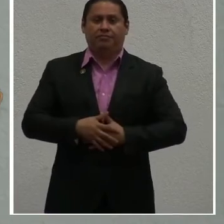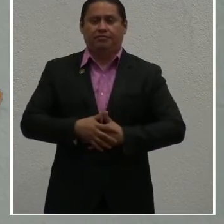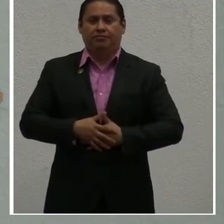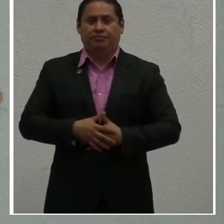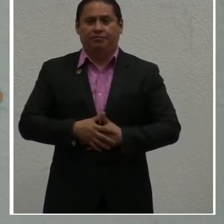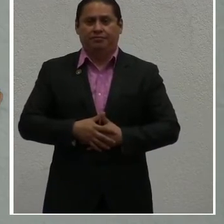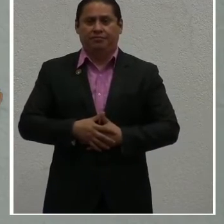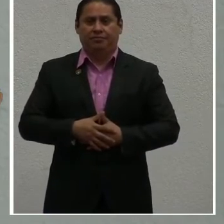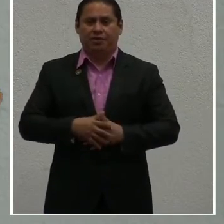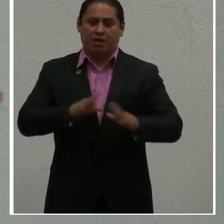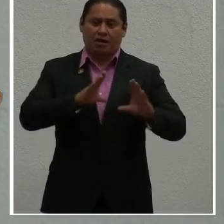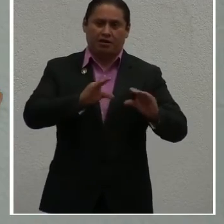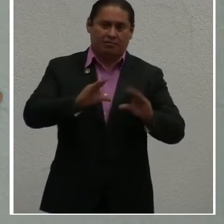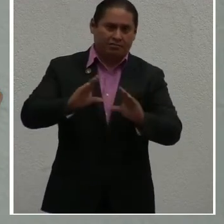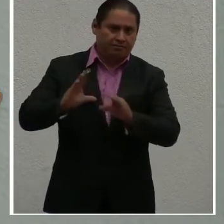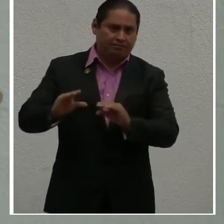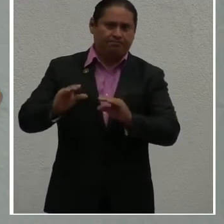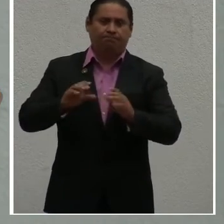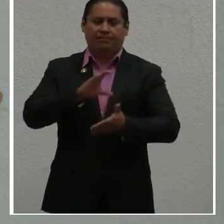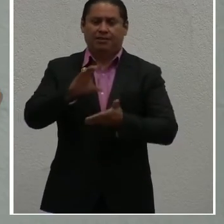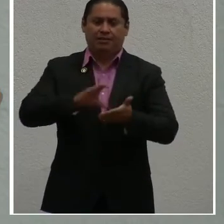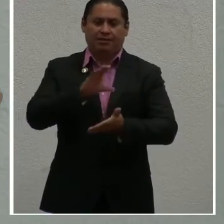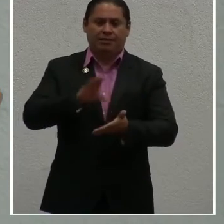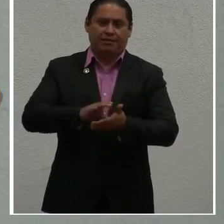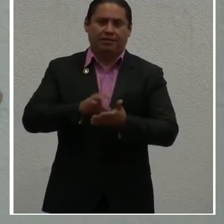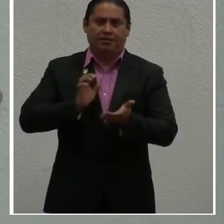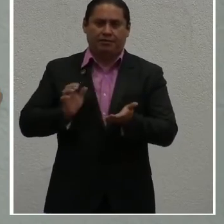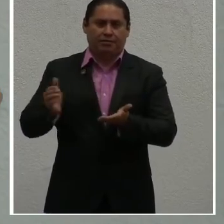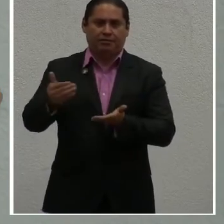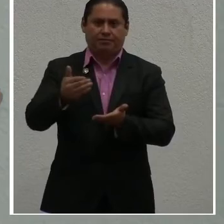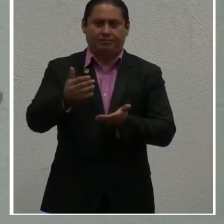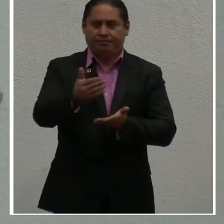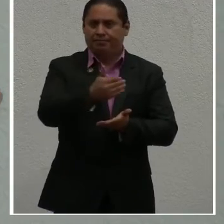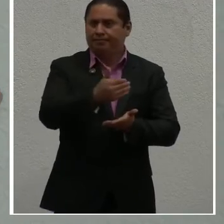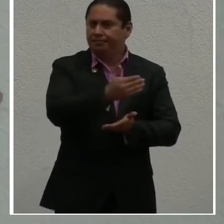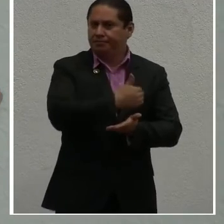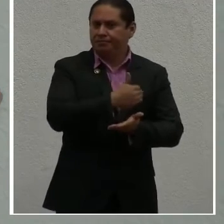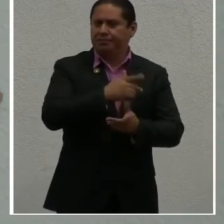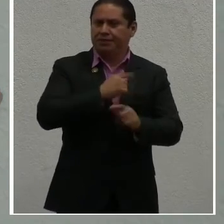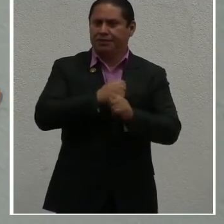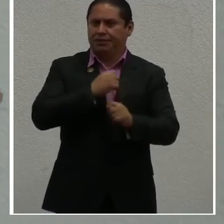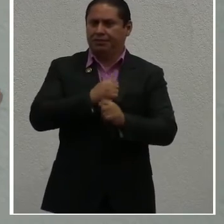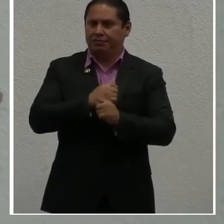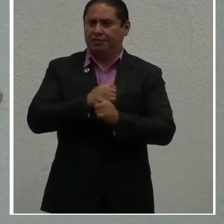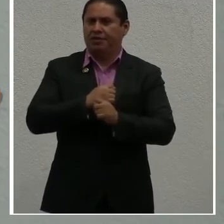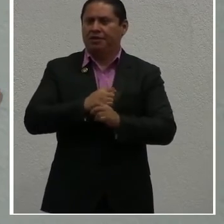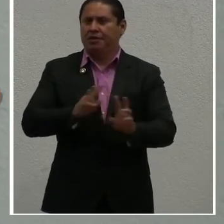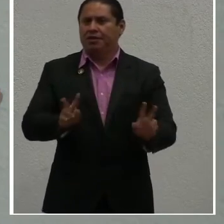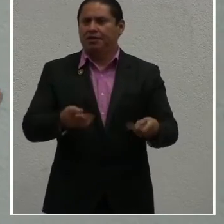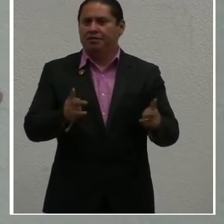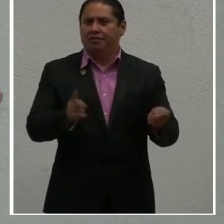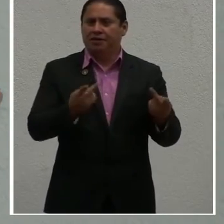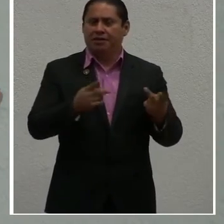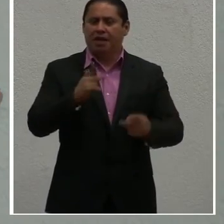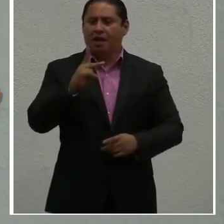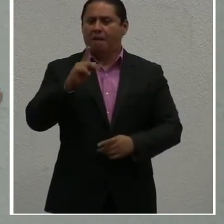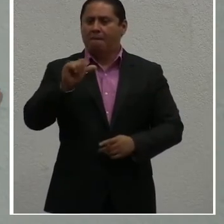a la capacitación como centro de acopio, transportación y reventa de palma de